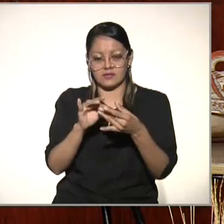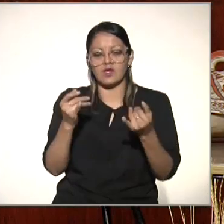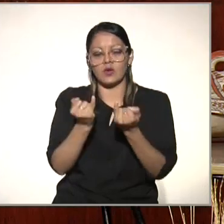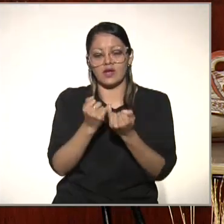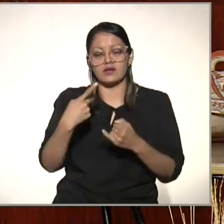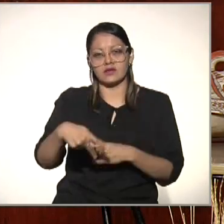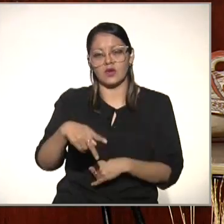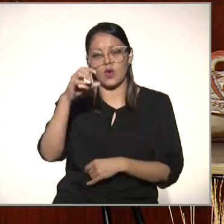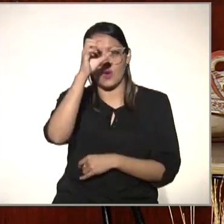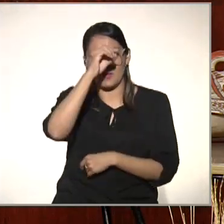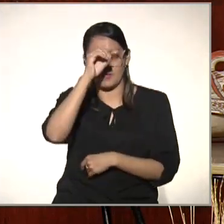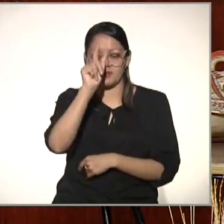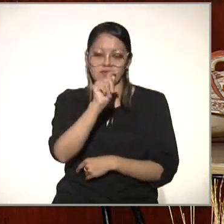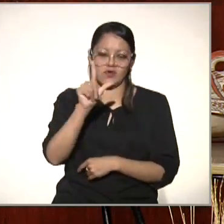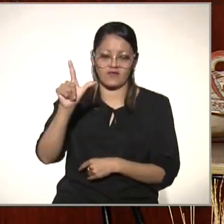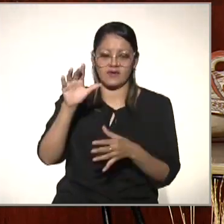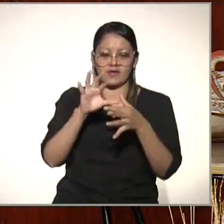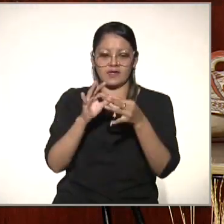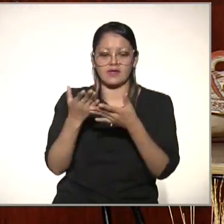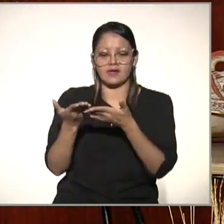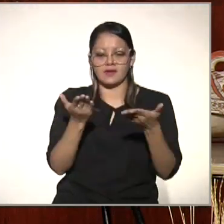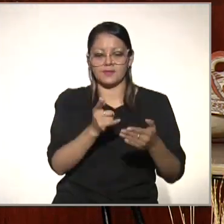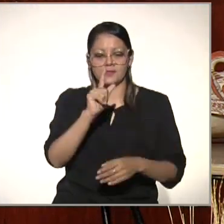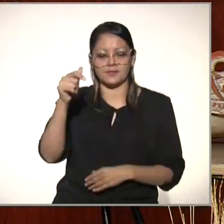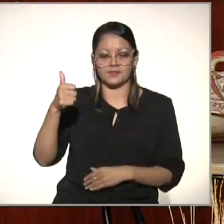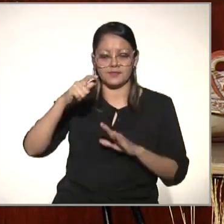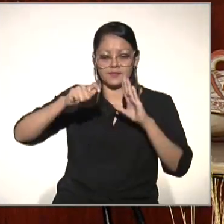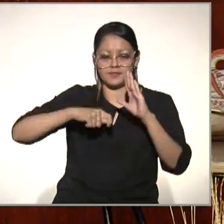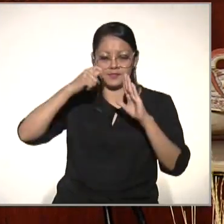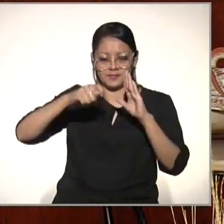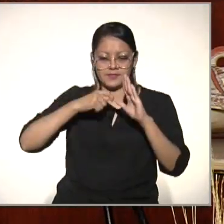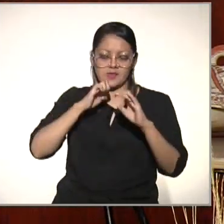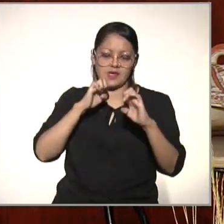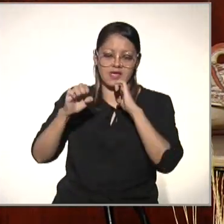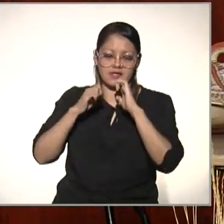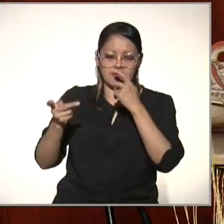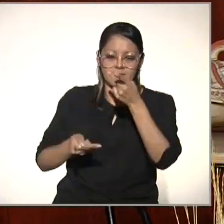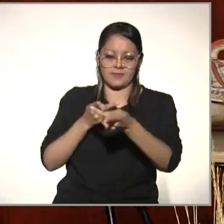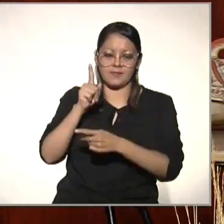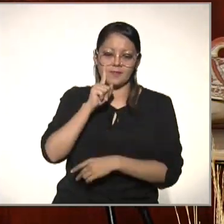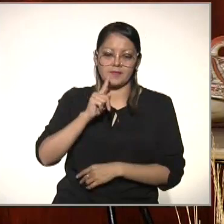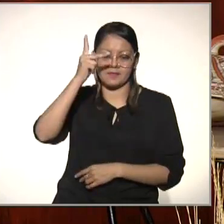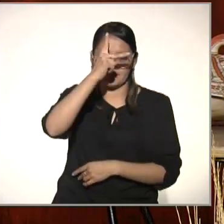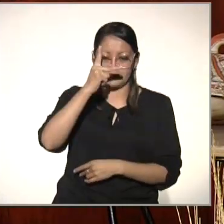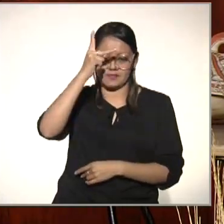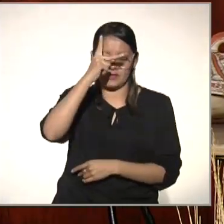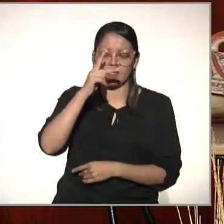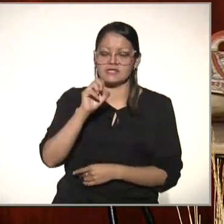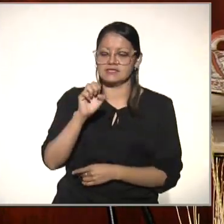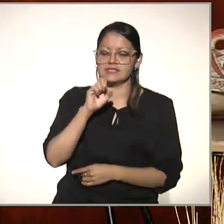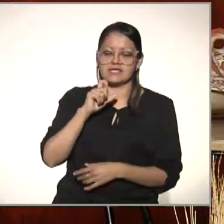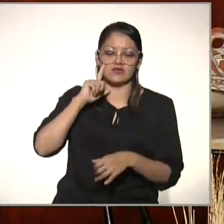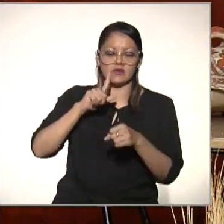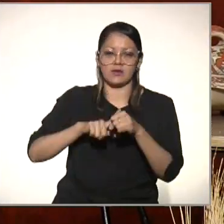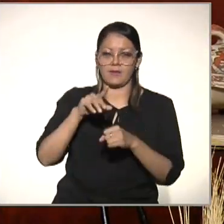opinión profesional al respecto. Vamos a ver ahora la segunda parte de la entrevista con la psicóloga y sexóloga María Pardo Cue, que nos habla justamente